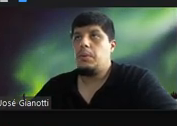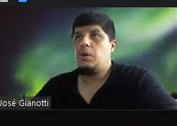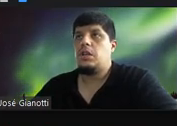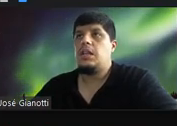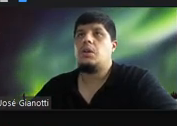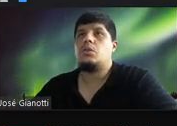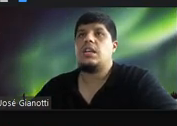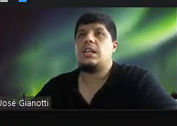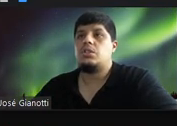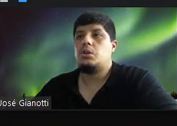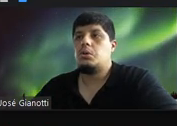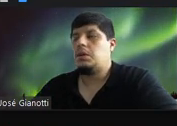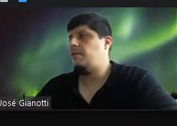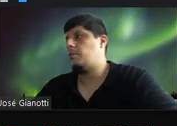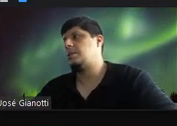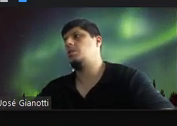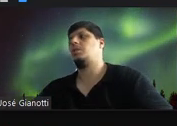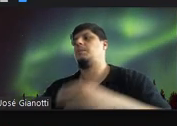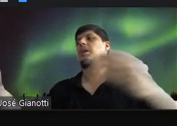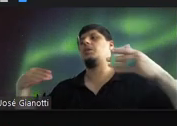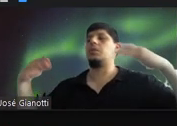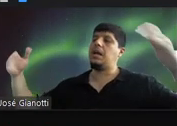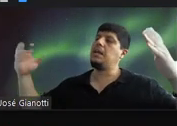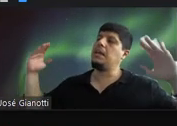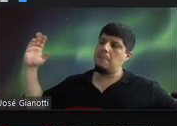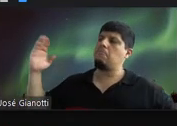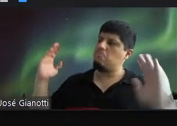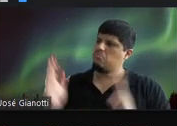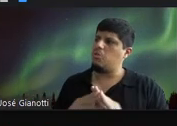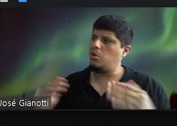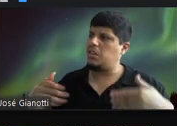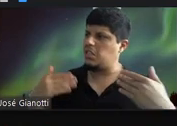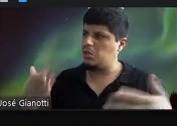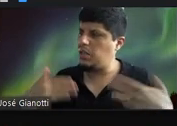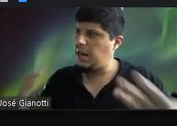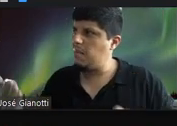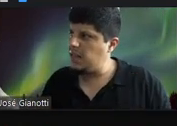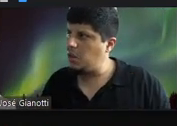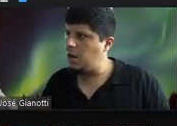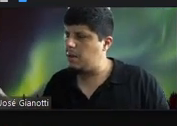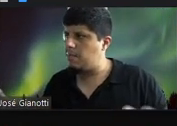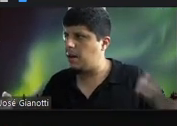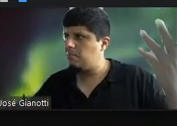es siempre bueno tener en consideración la información también que nos dan y yo les estoy